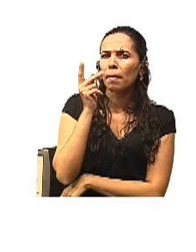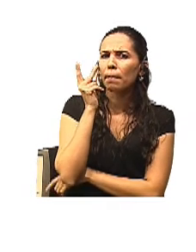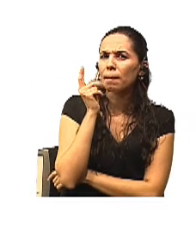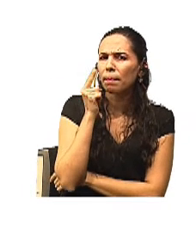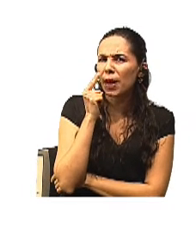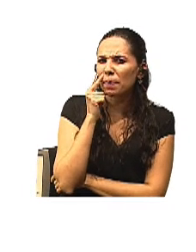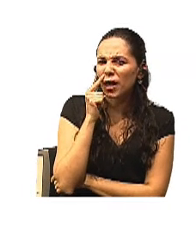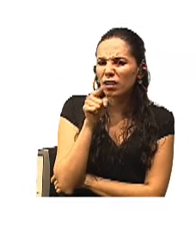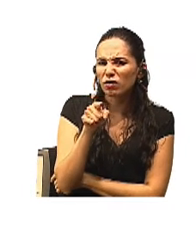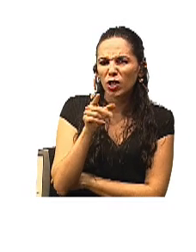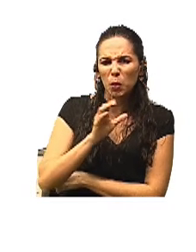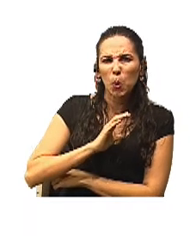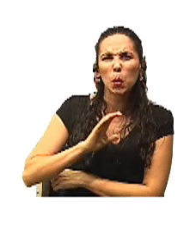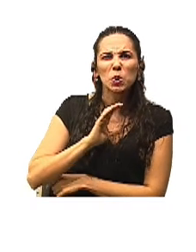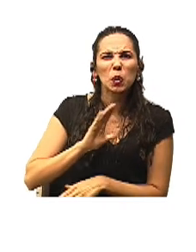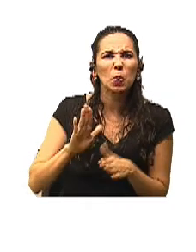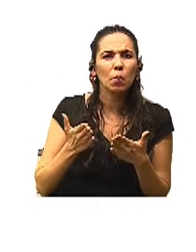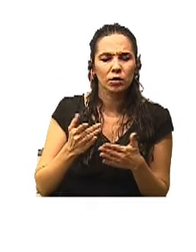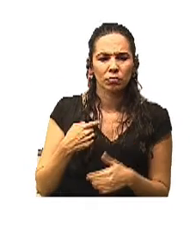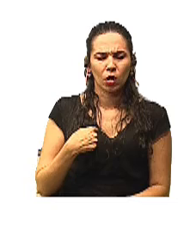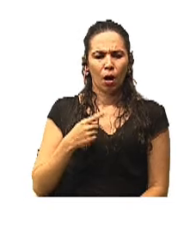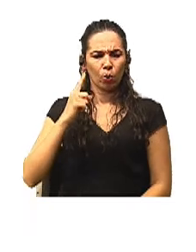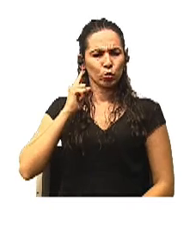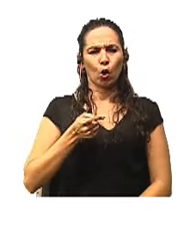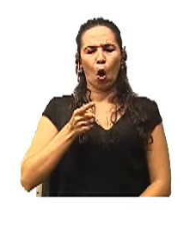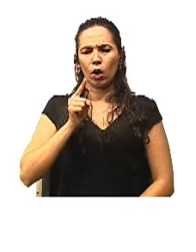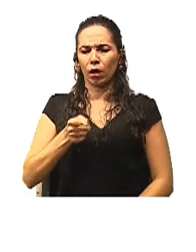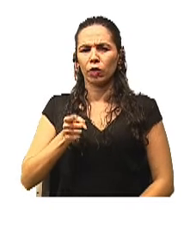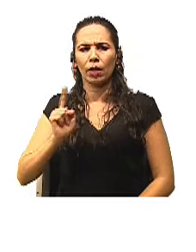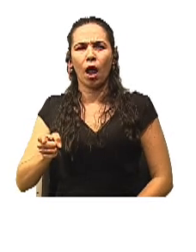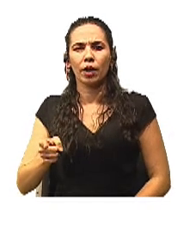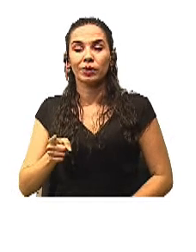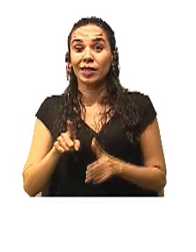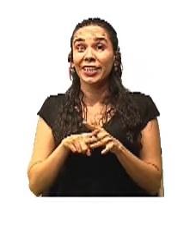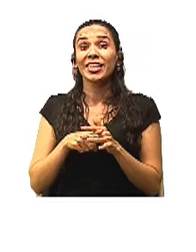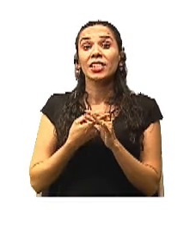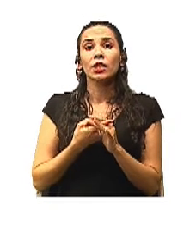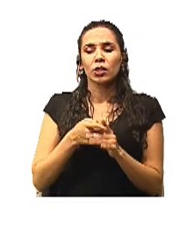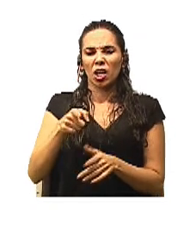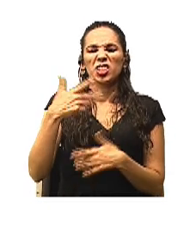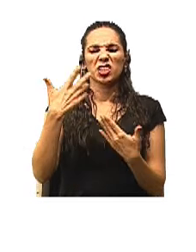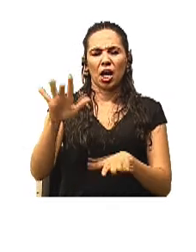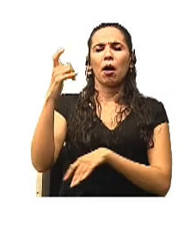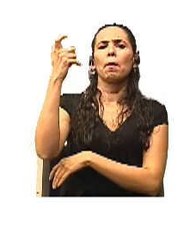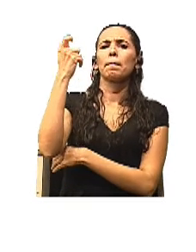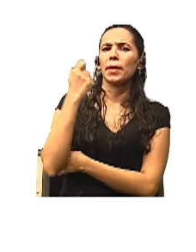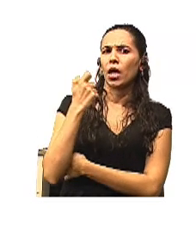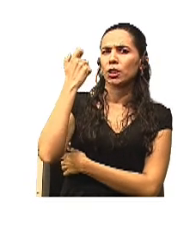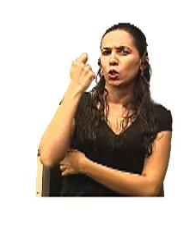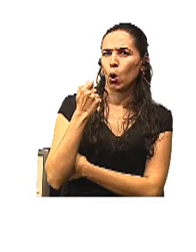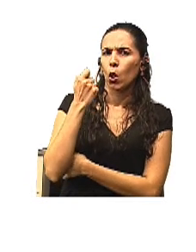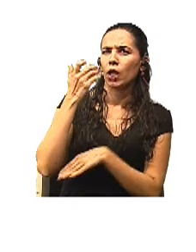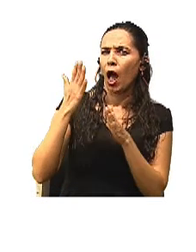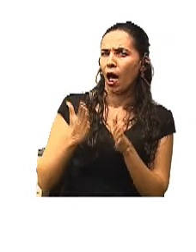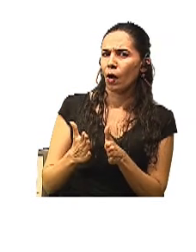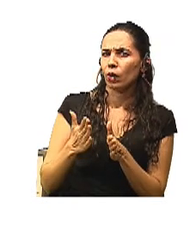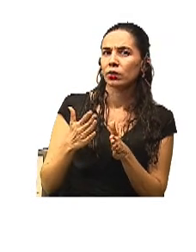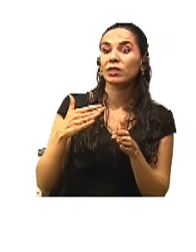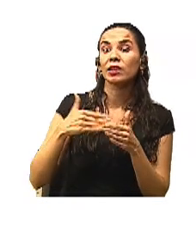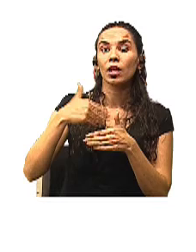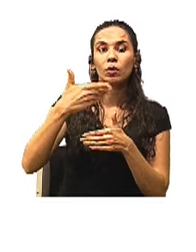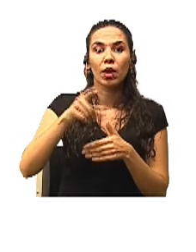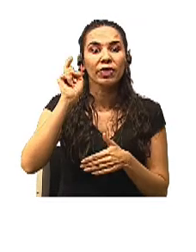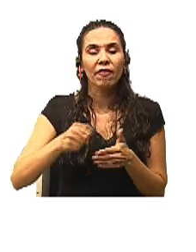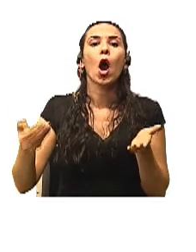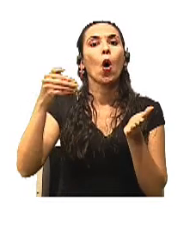es? Autoritario. Al inicio de la obra está pensionado, pero luego tiene que volver a